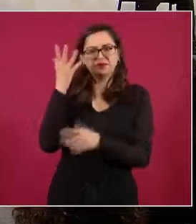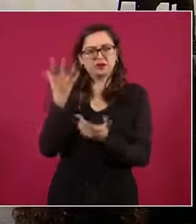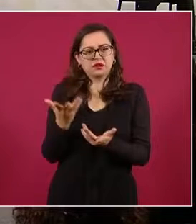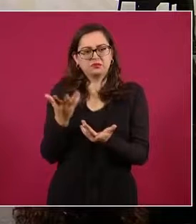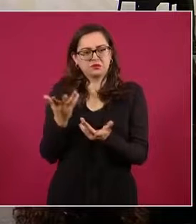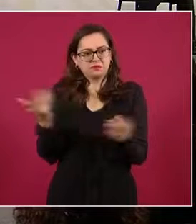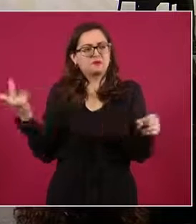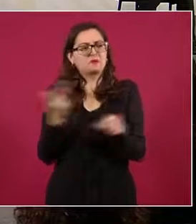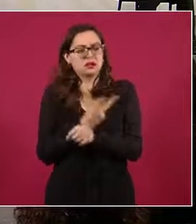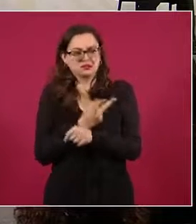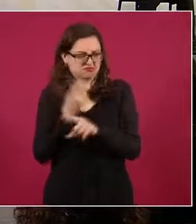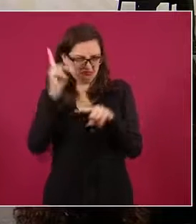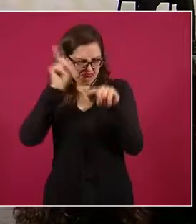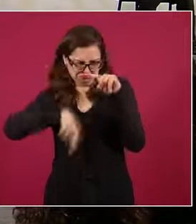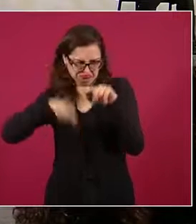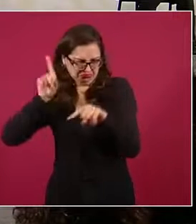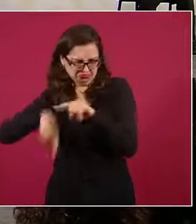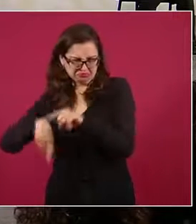Pero eso es.